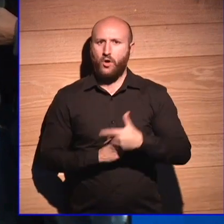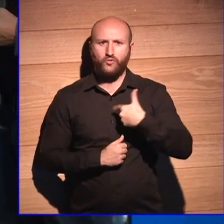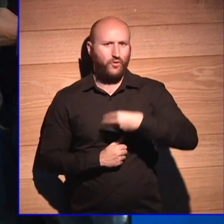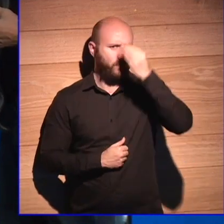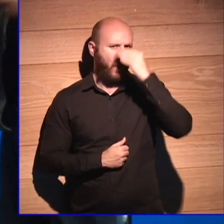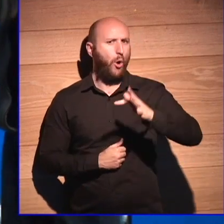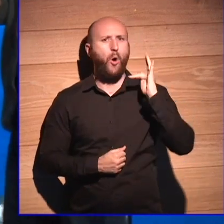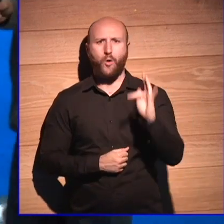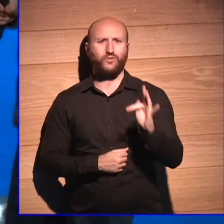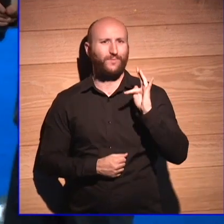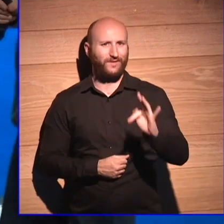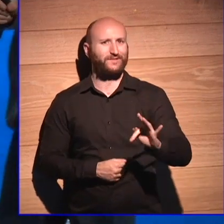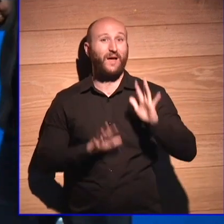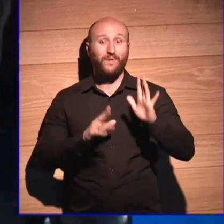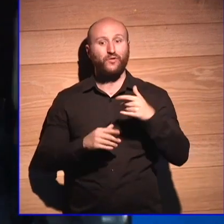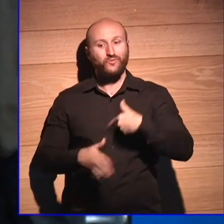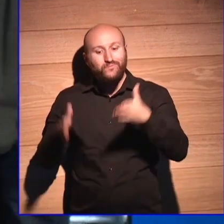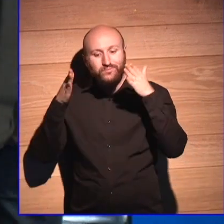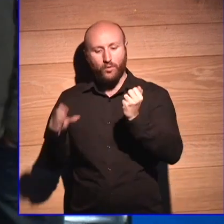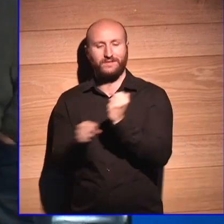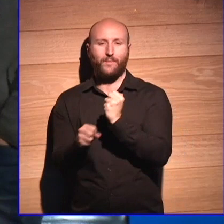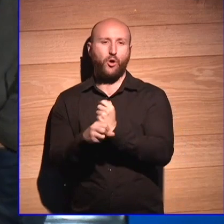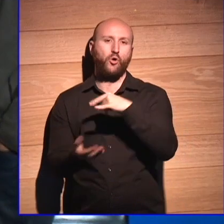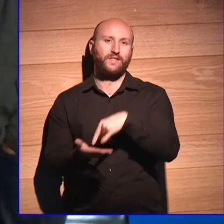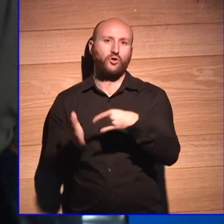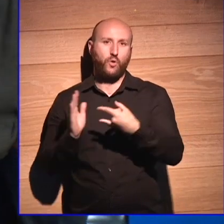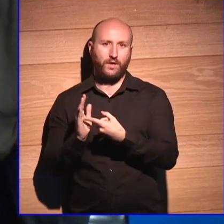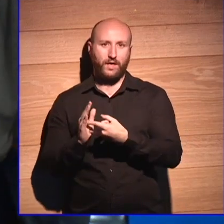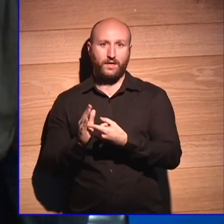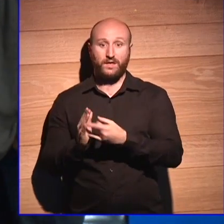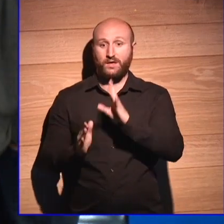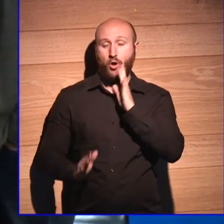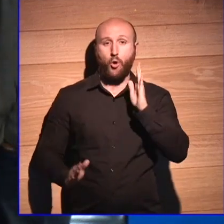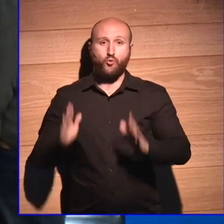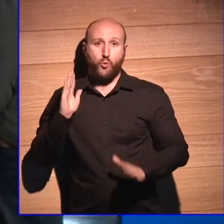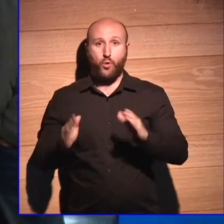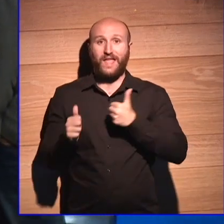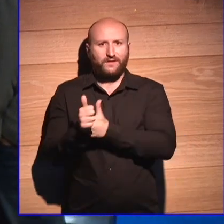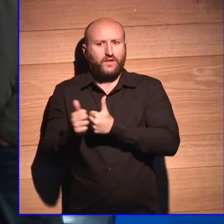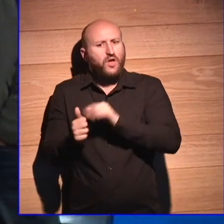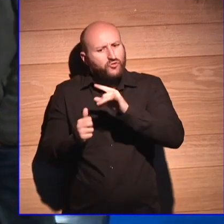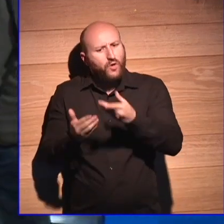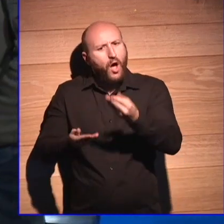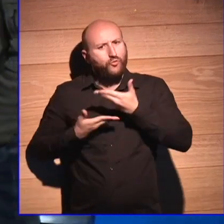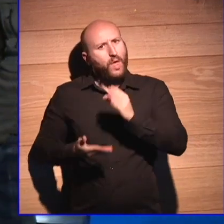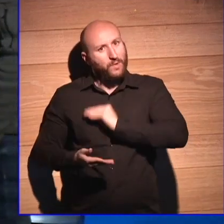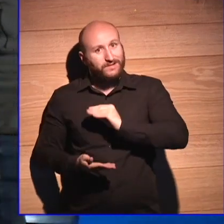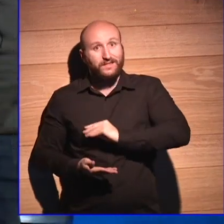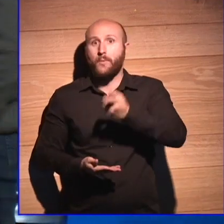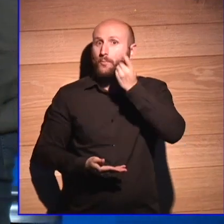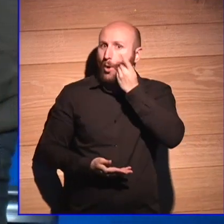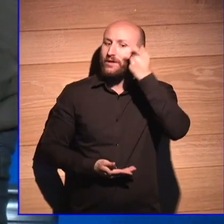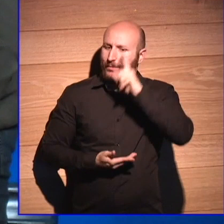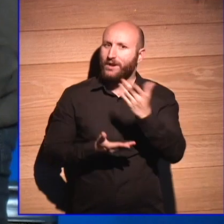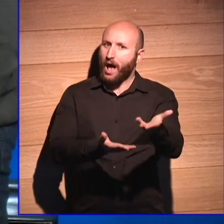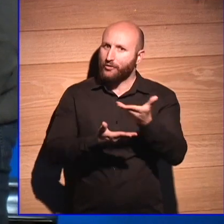optimista, pero claro, yo me dedico a la tecnología, entonces todos estos robots asistenciales pueden ser de gran ayuda. El móvil puede ser de gran